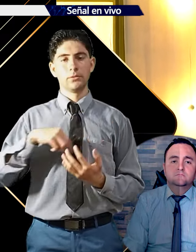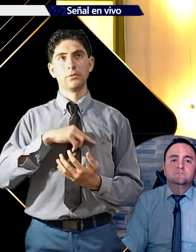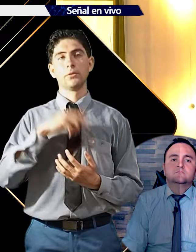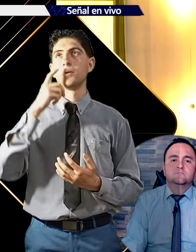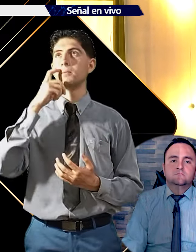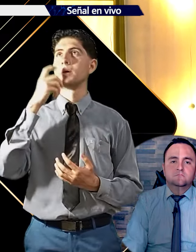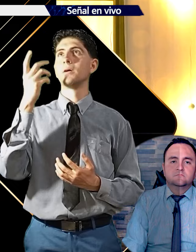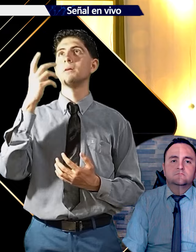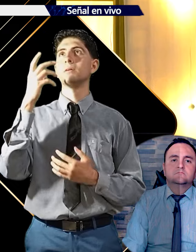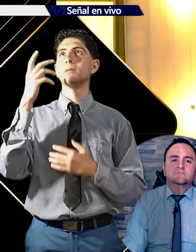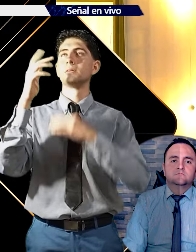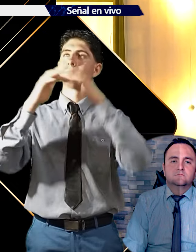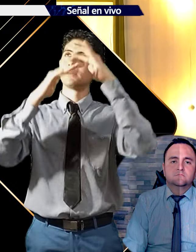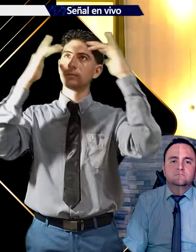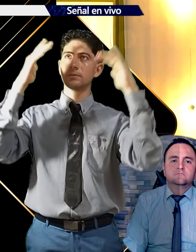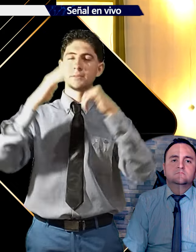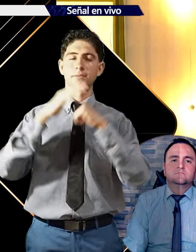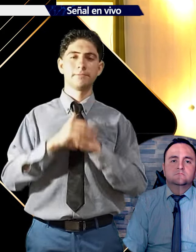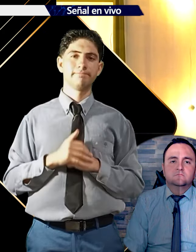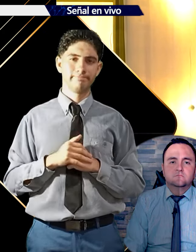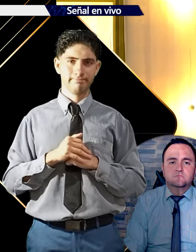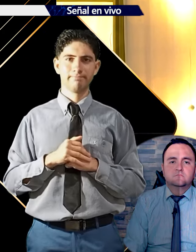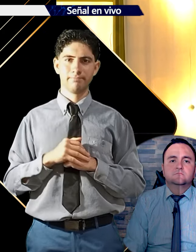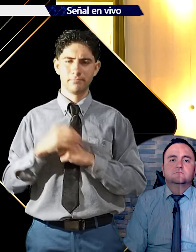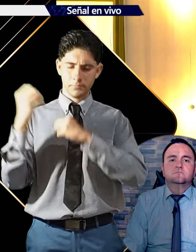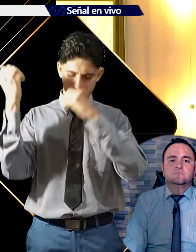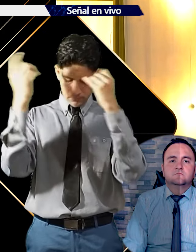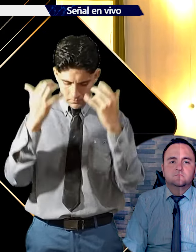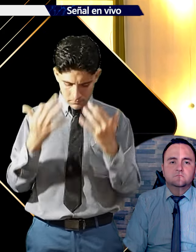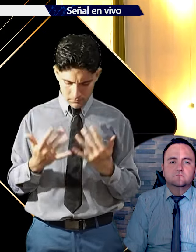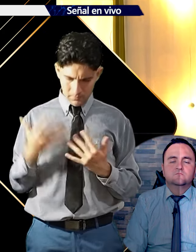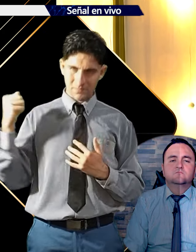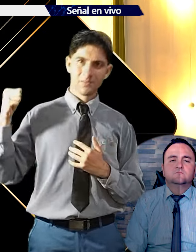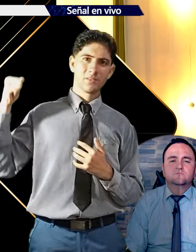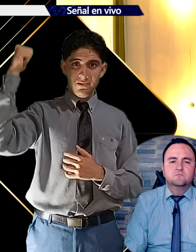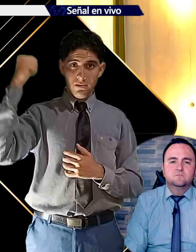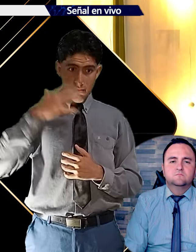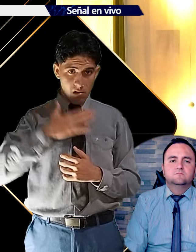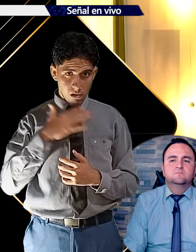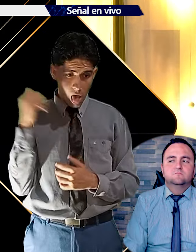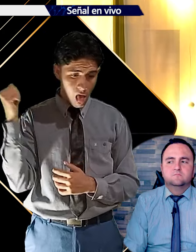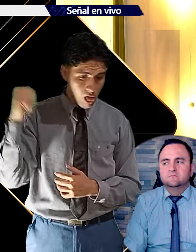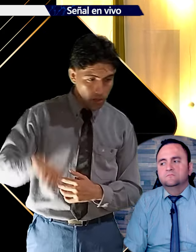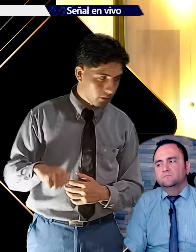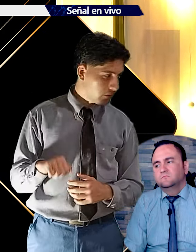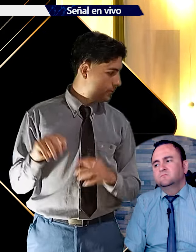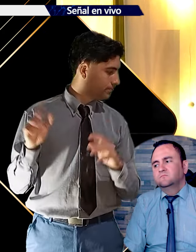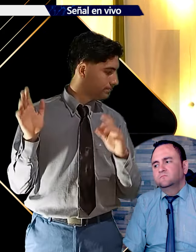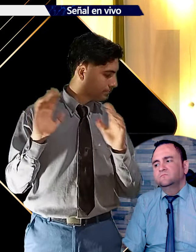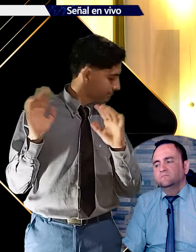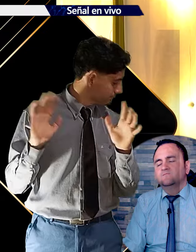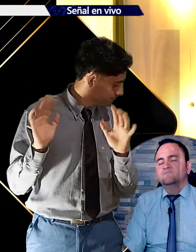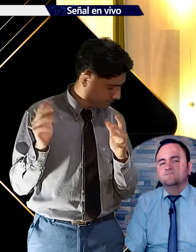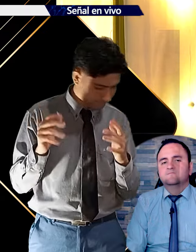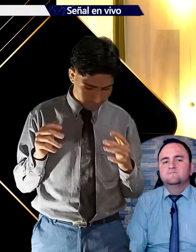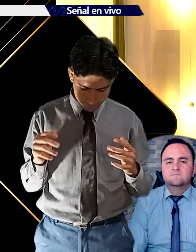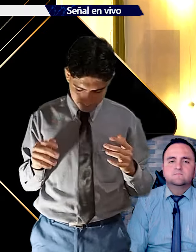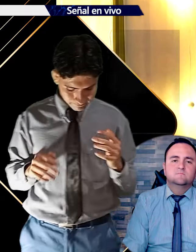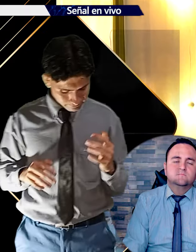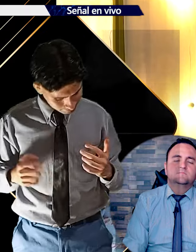el espíritu de nuestro Padre Celestial, el león de la tribu de Judá, tenemos un espíritu de vencedores y no de